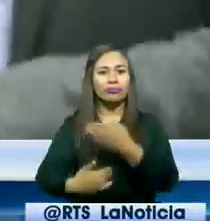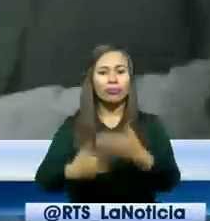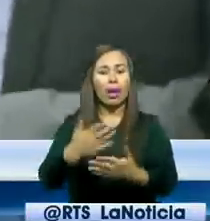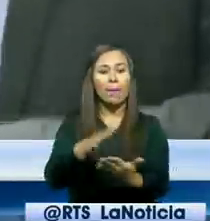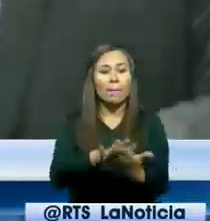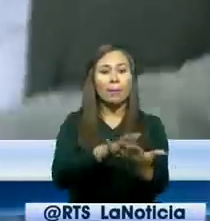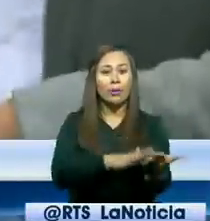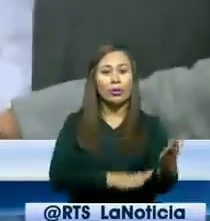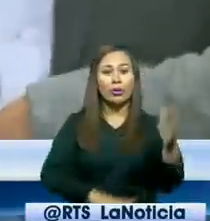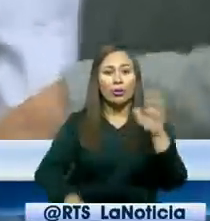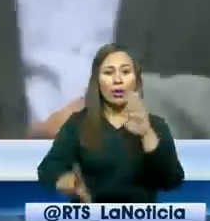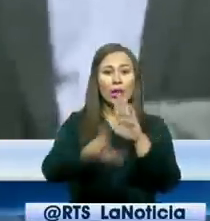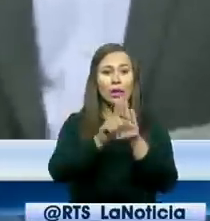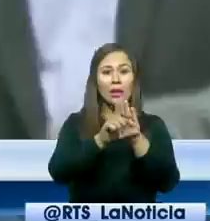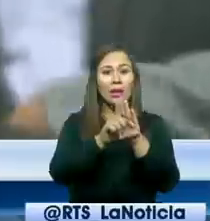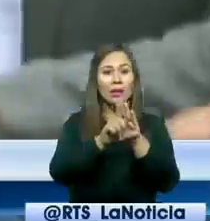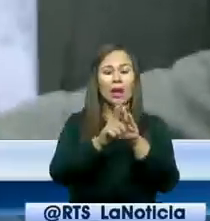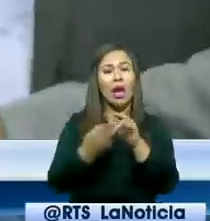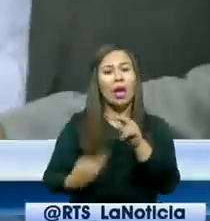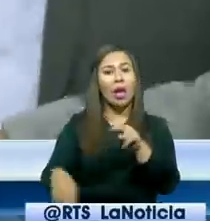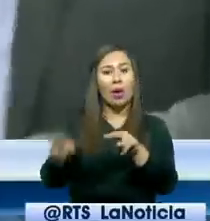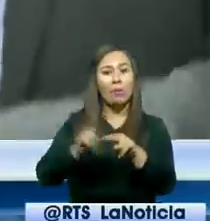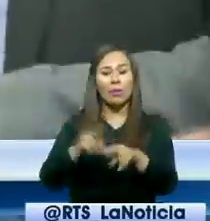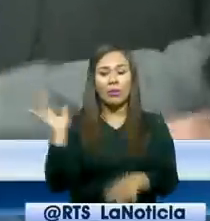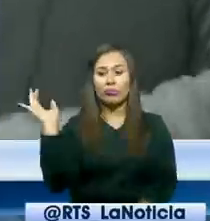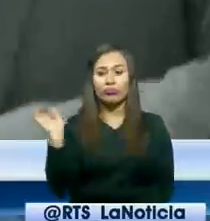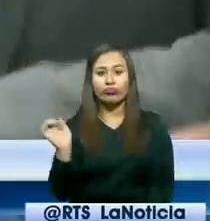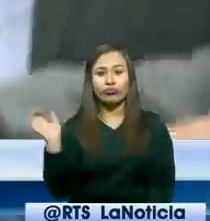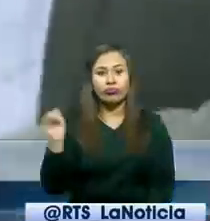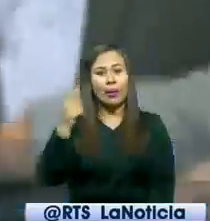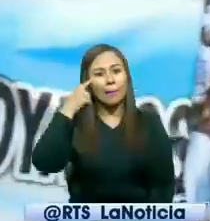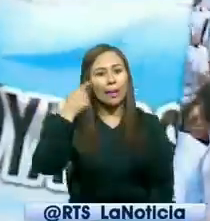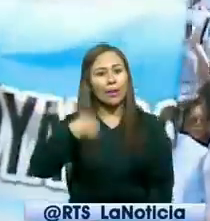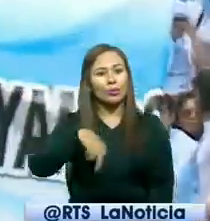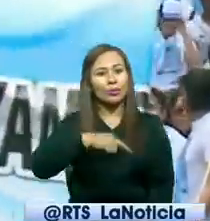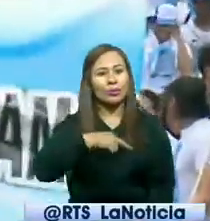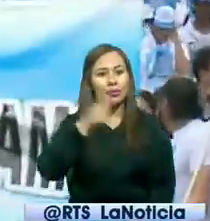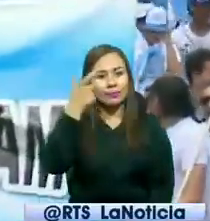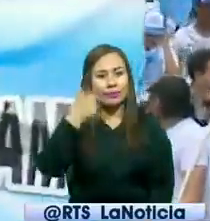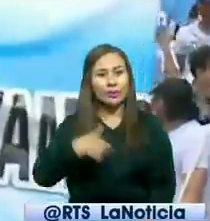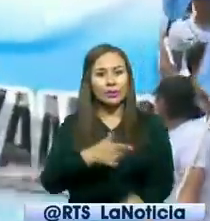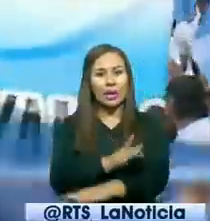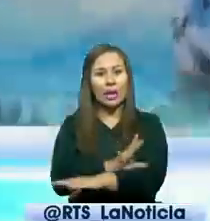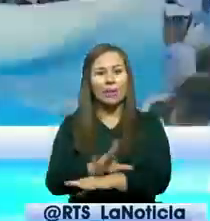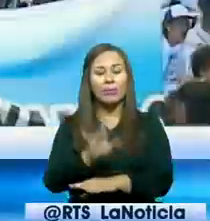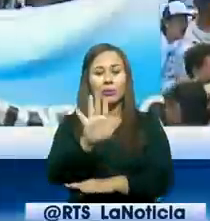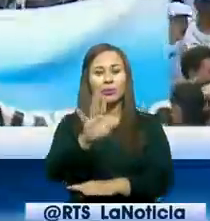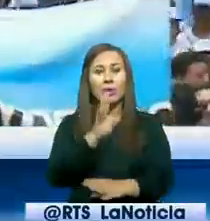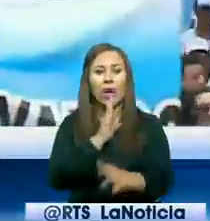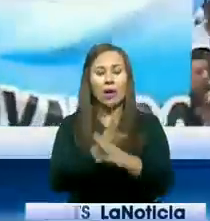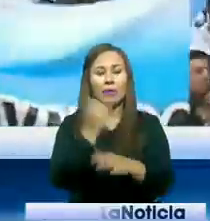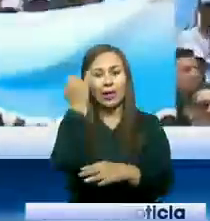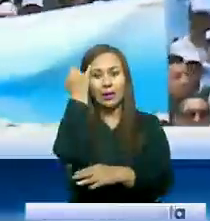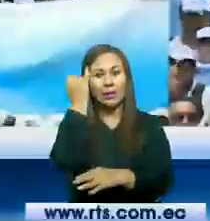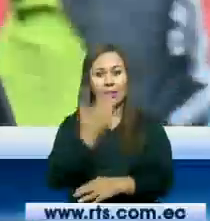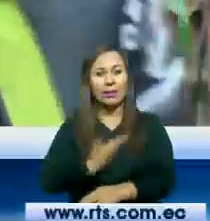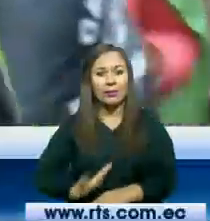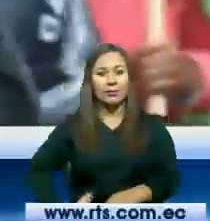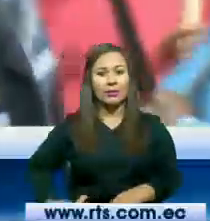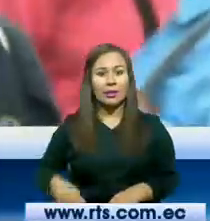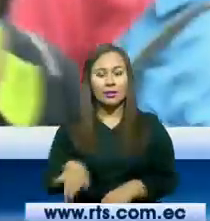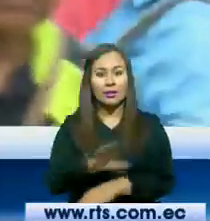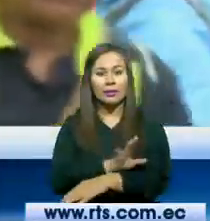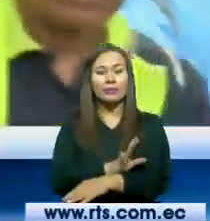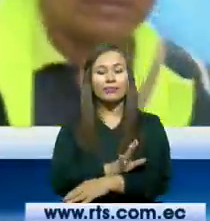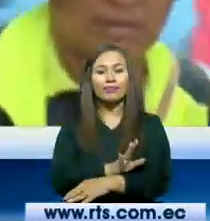de ley de la alza de la pensión jubilar de los seguros campesinos. Se trata de una propuesta de campaña del presidente Lenín Moreno de